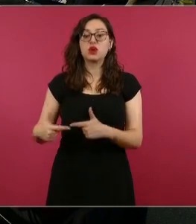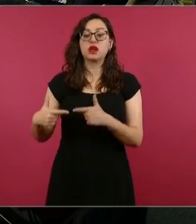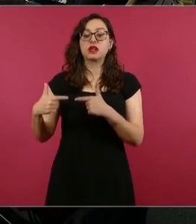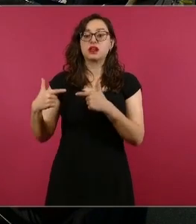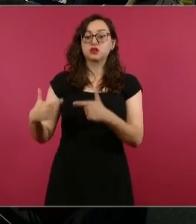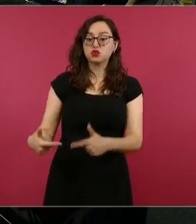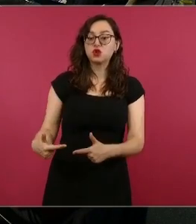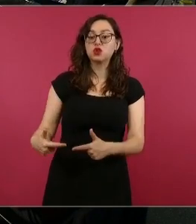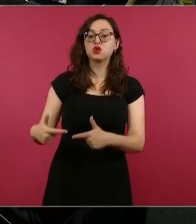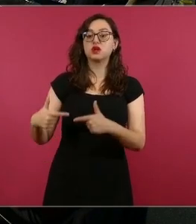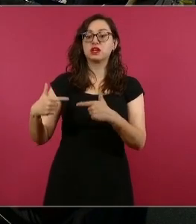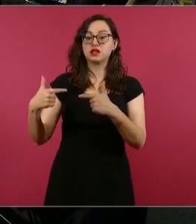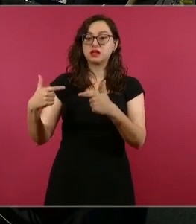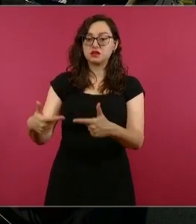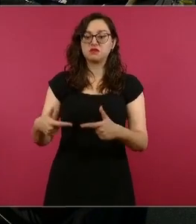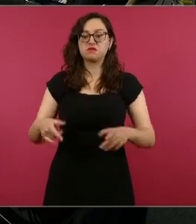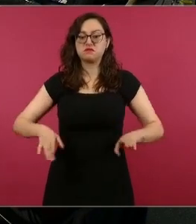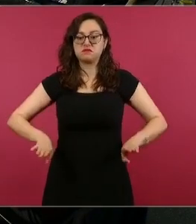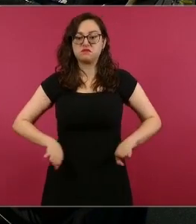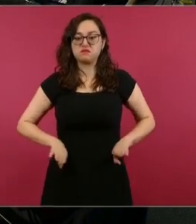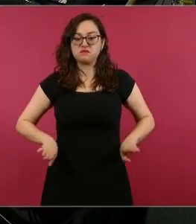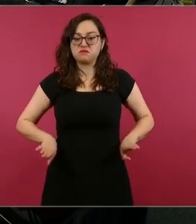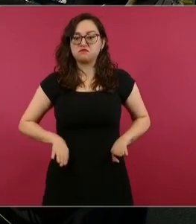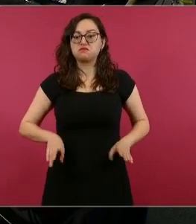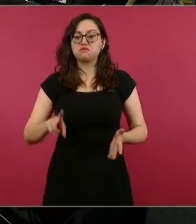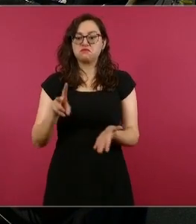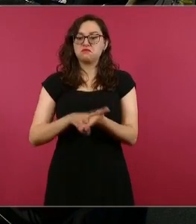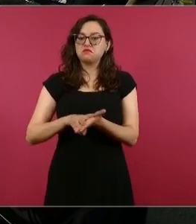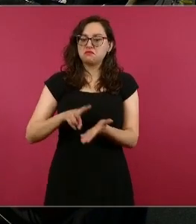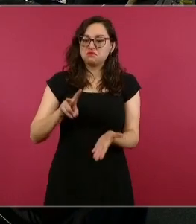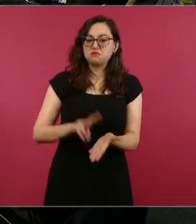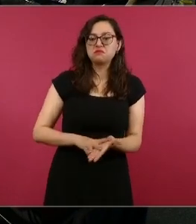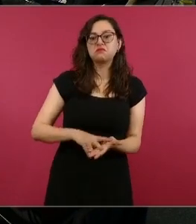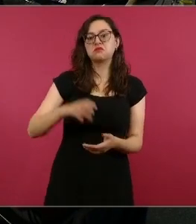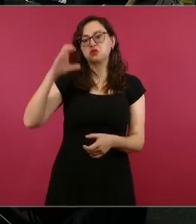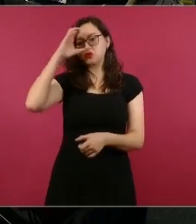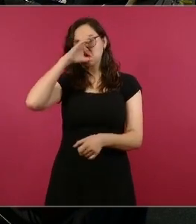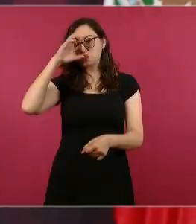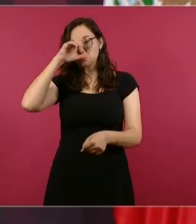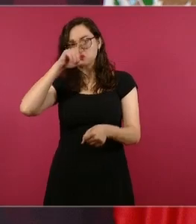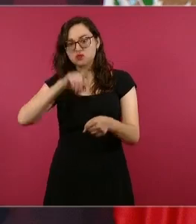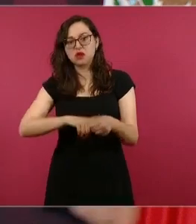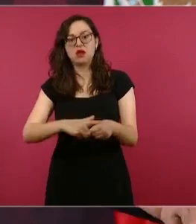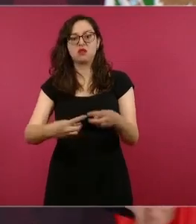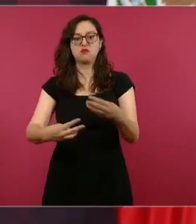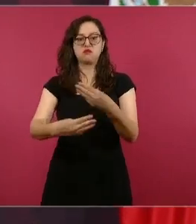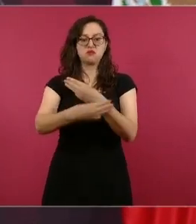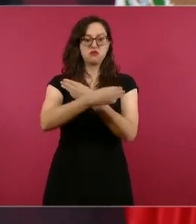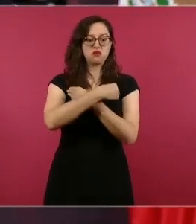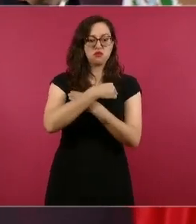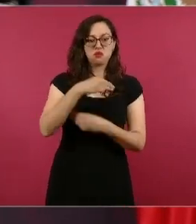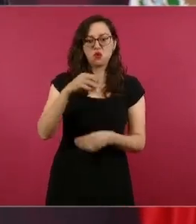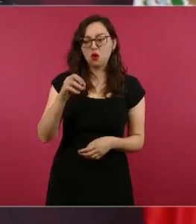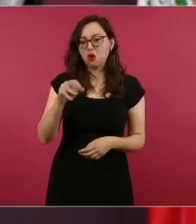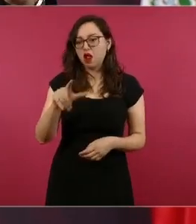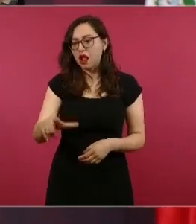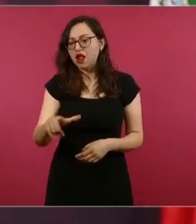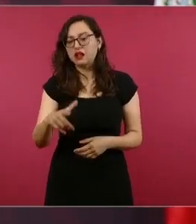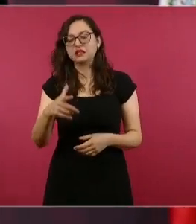generación valores culturales, morales, espirituales, que es lo que nos ha